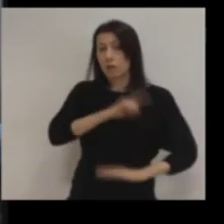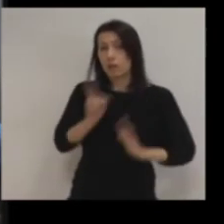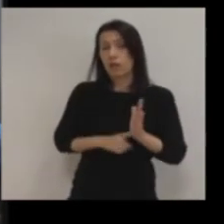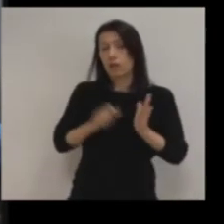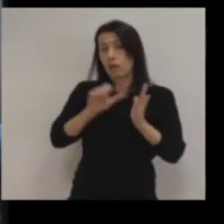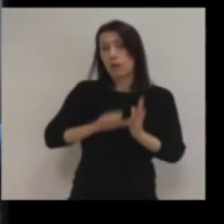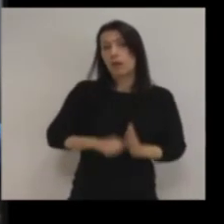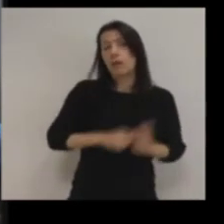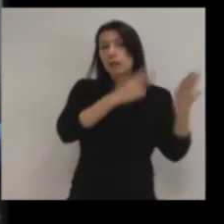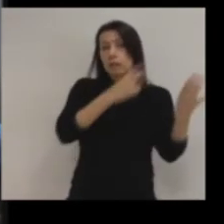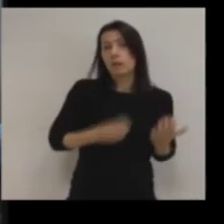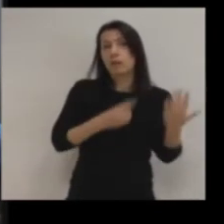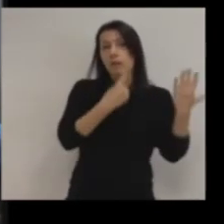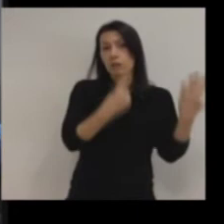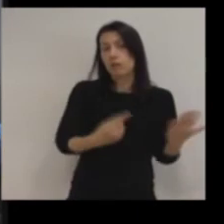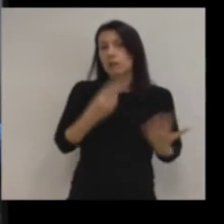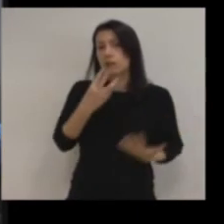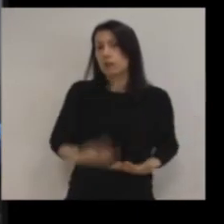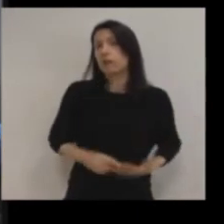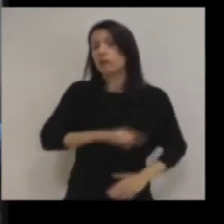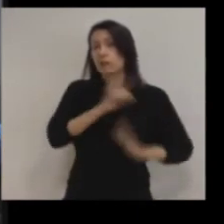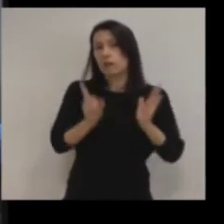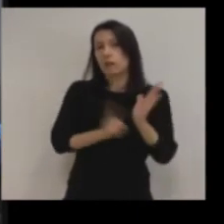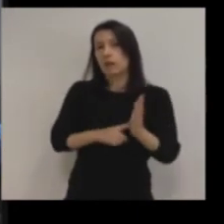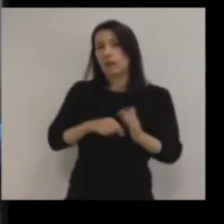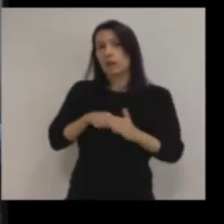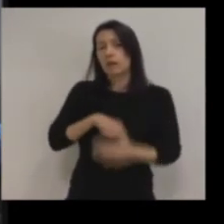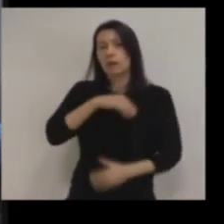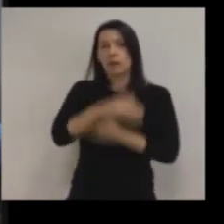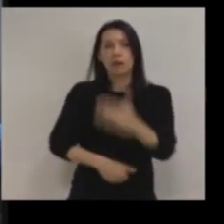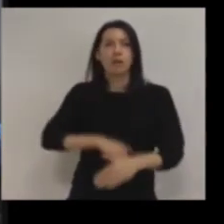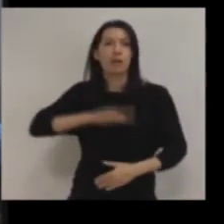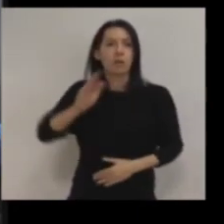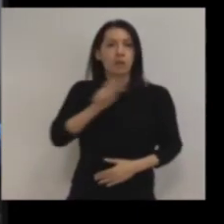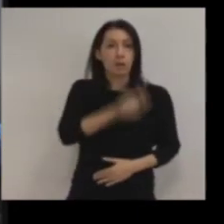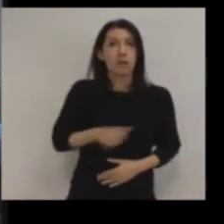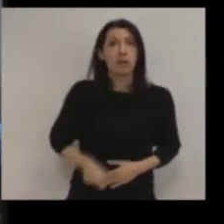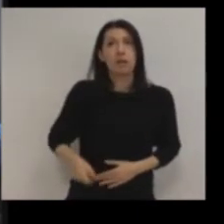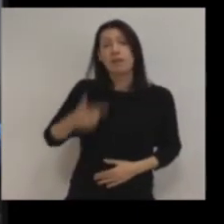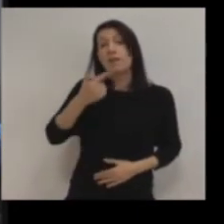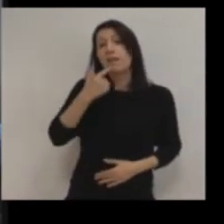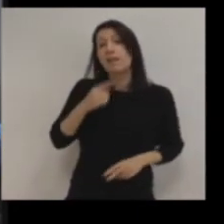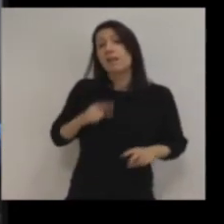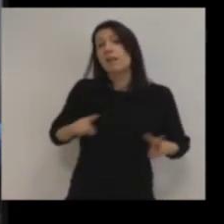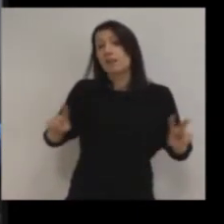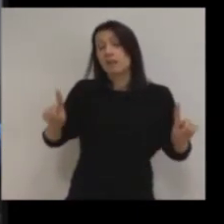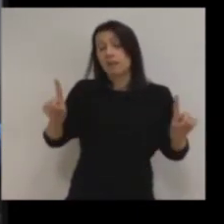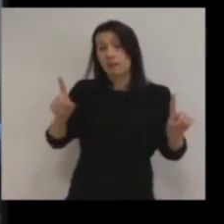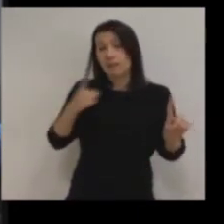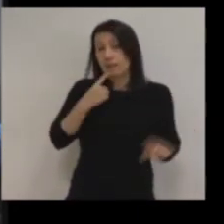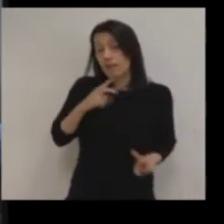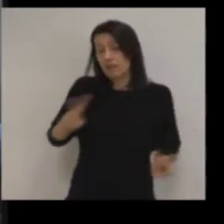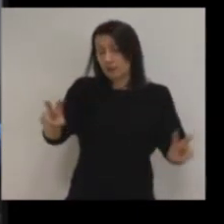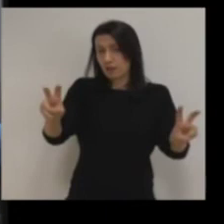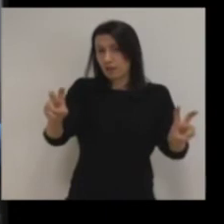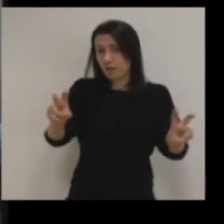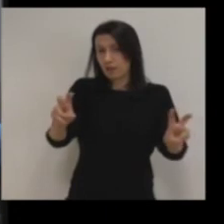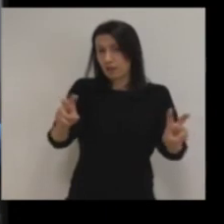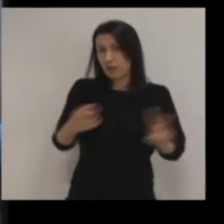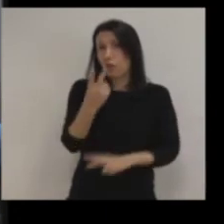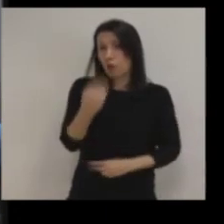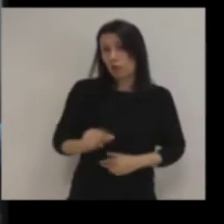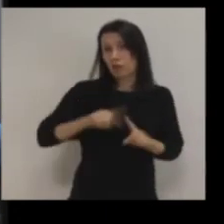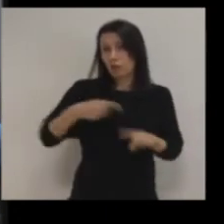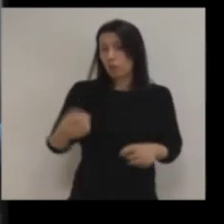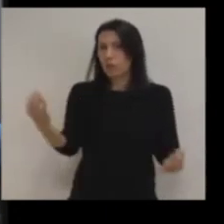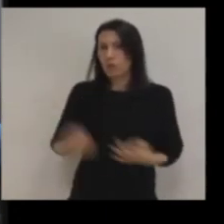artículo 763 de la Ley de Enjuiciamiento Civil, que en teoría le obliga a las 72 horas. ¿Qué se le ocurrió